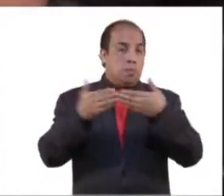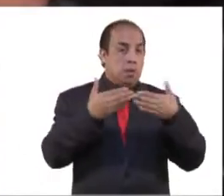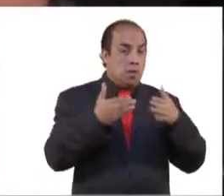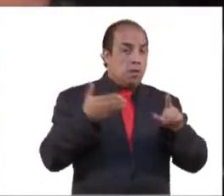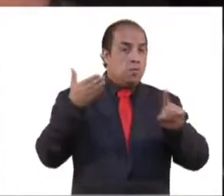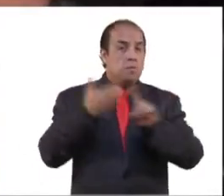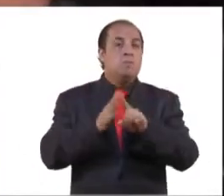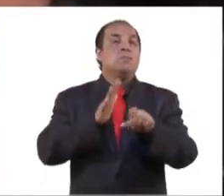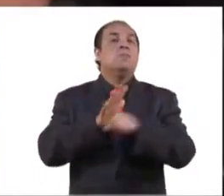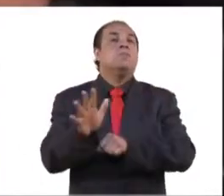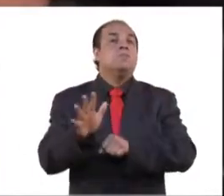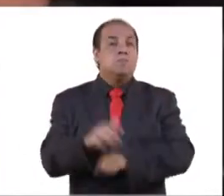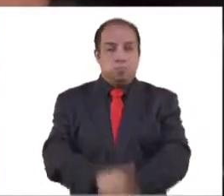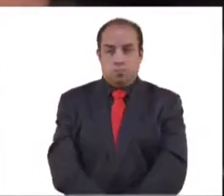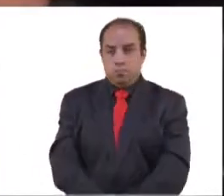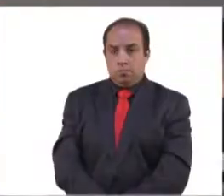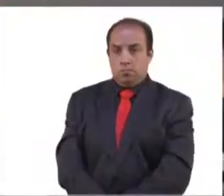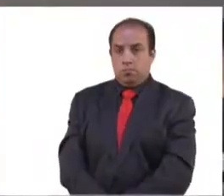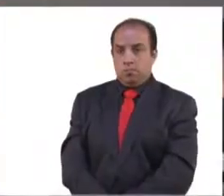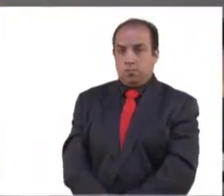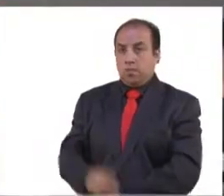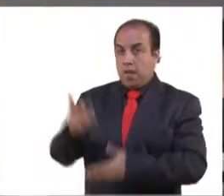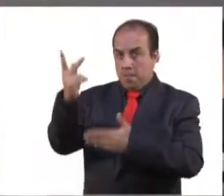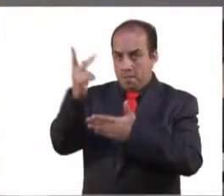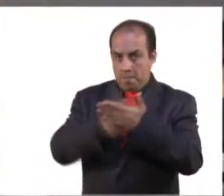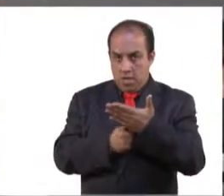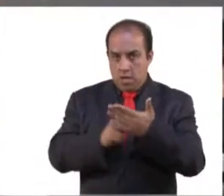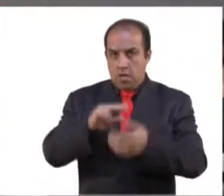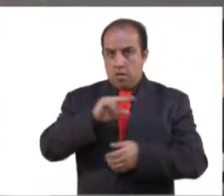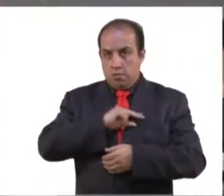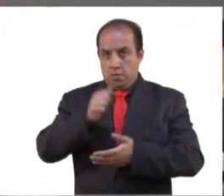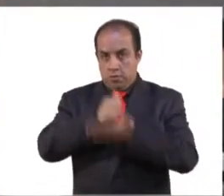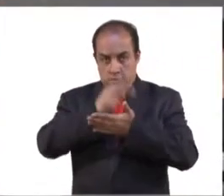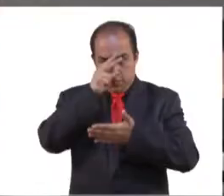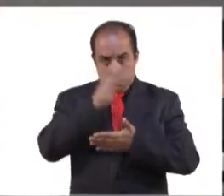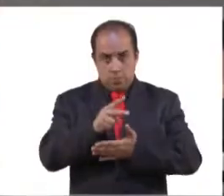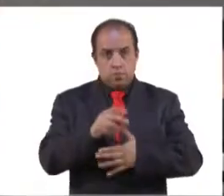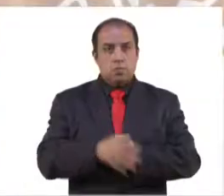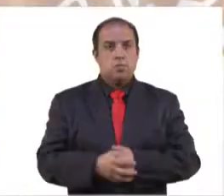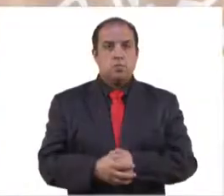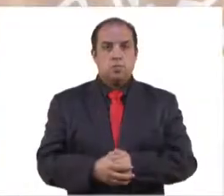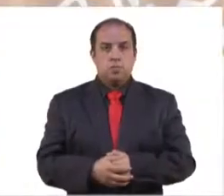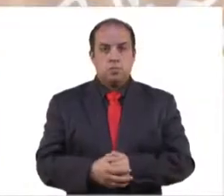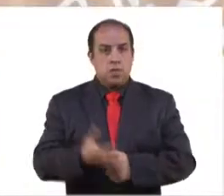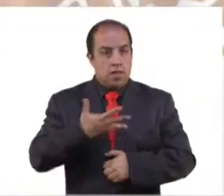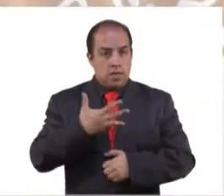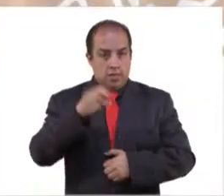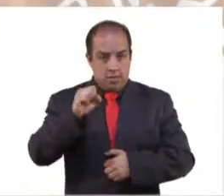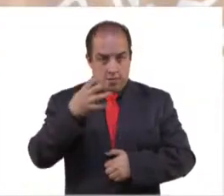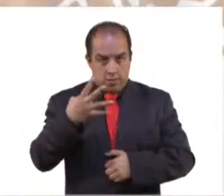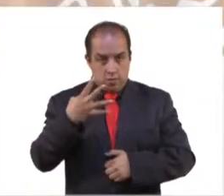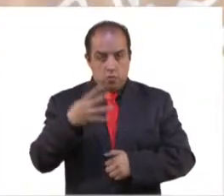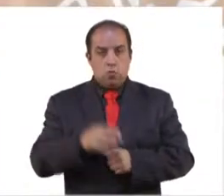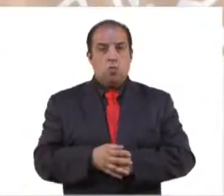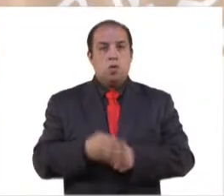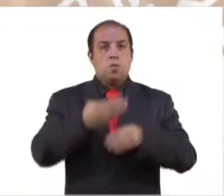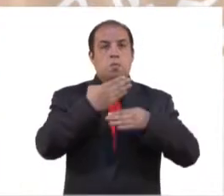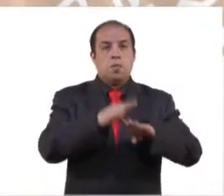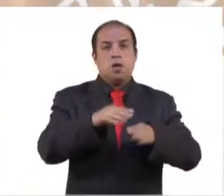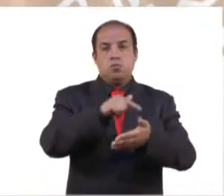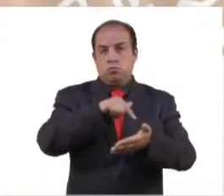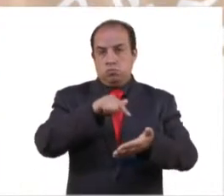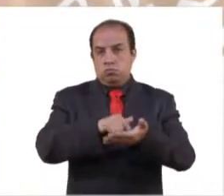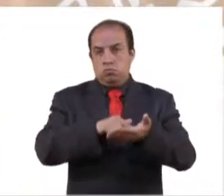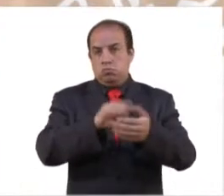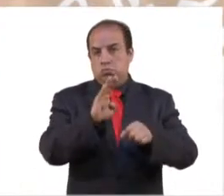objetivo. El plan que es especial para la Ciudad de México son 64 sucursales.